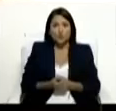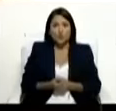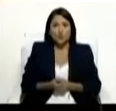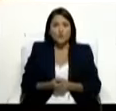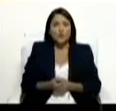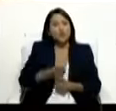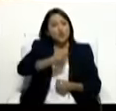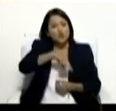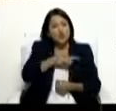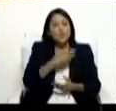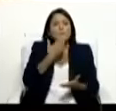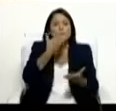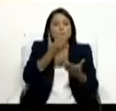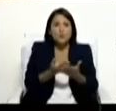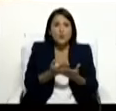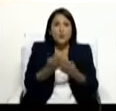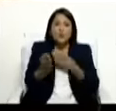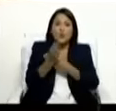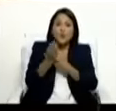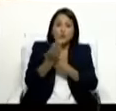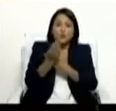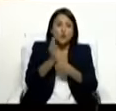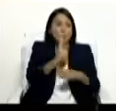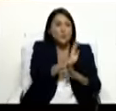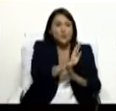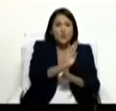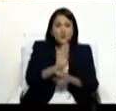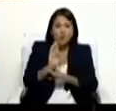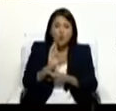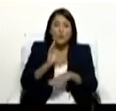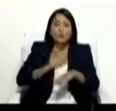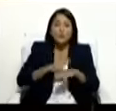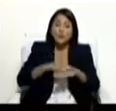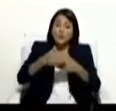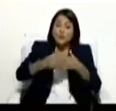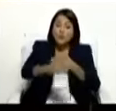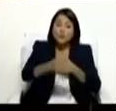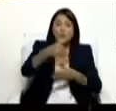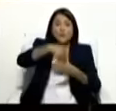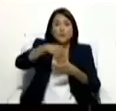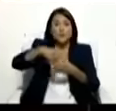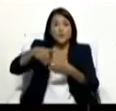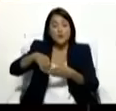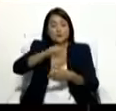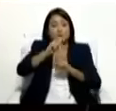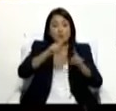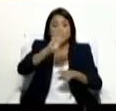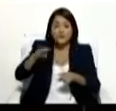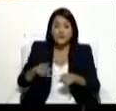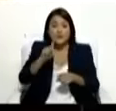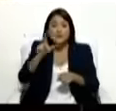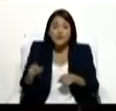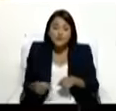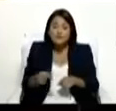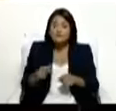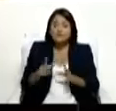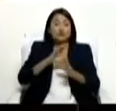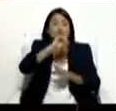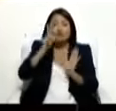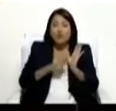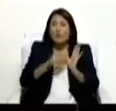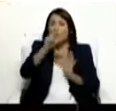Venimos a solicitar protección para un evento que representa el sentir unánime del pueblo de